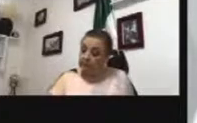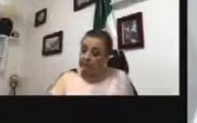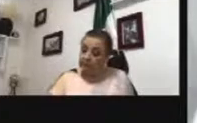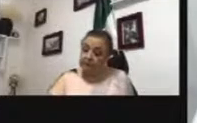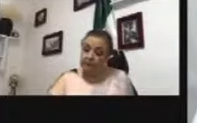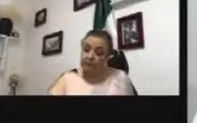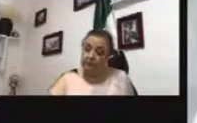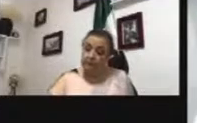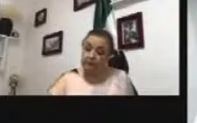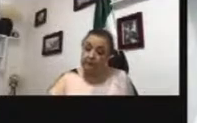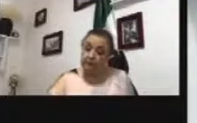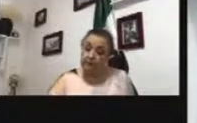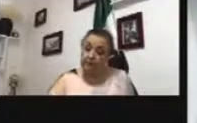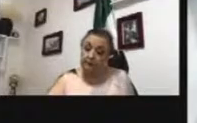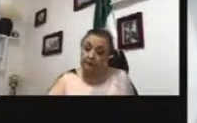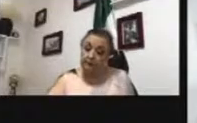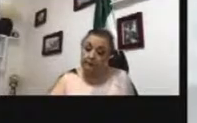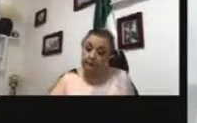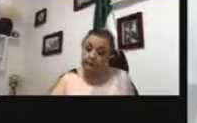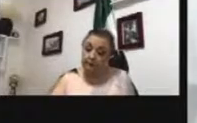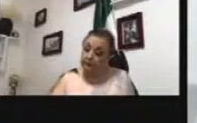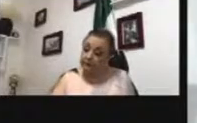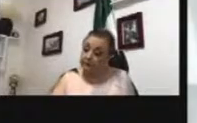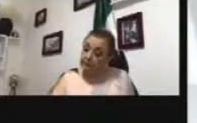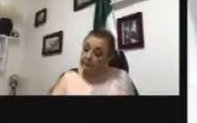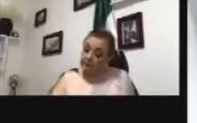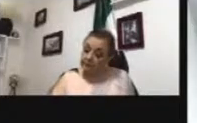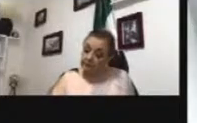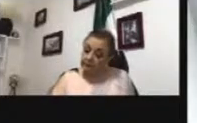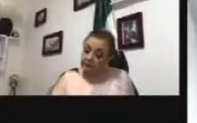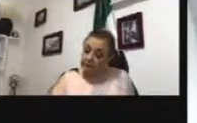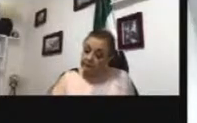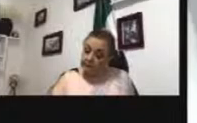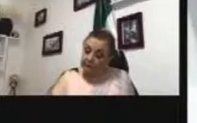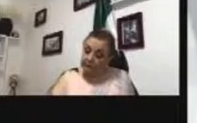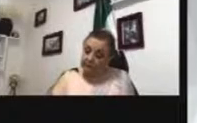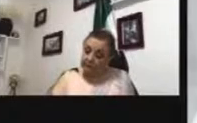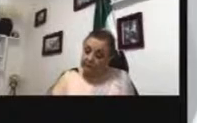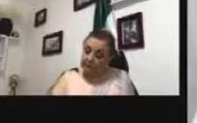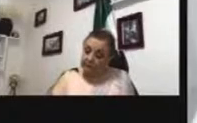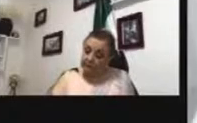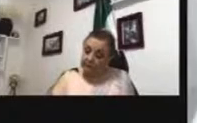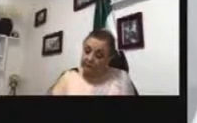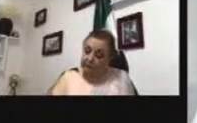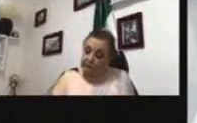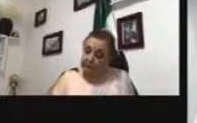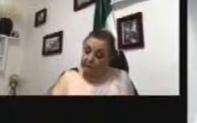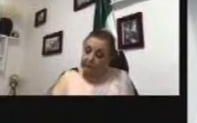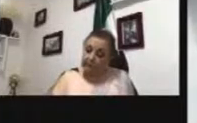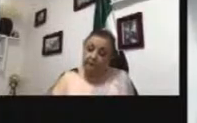Varela en pro, secretaria. Gracias. Queda su voto, diputada Varela. Gracias.